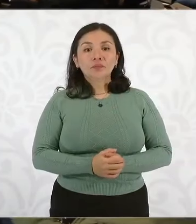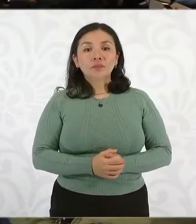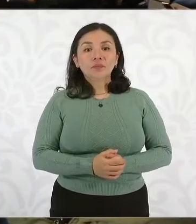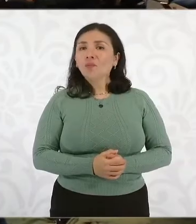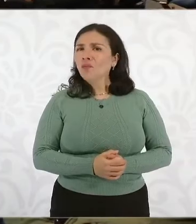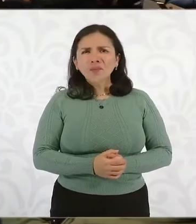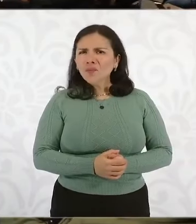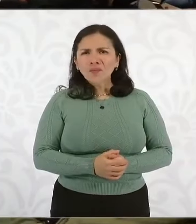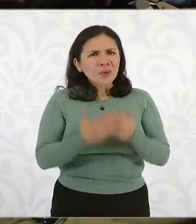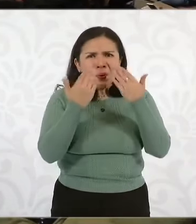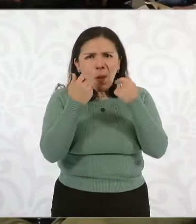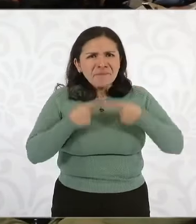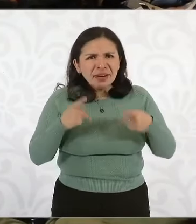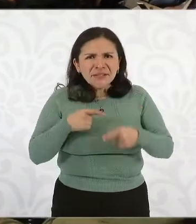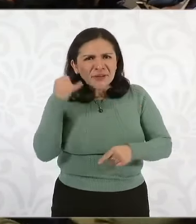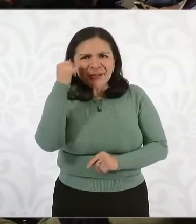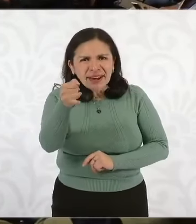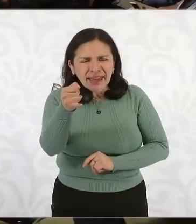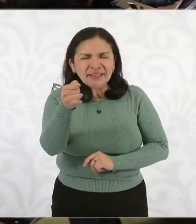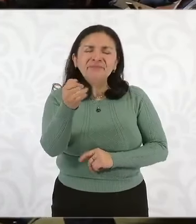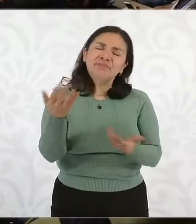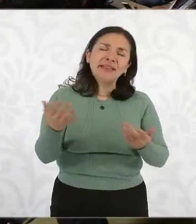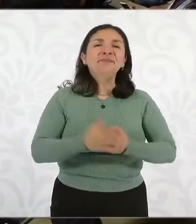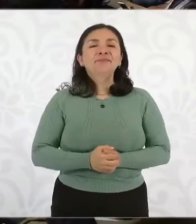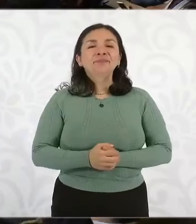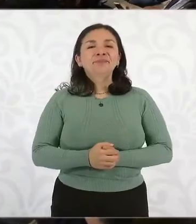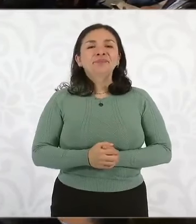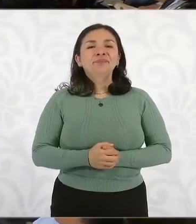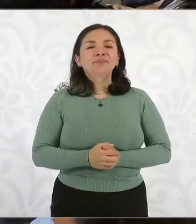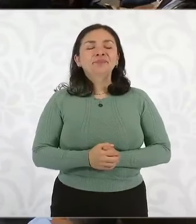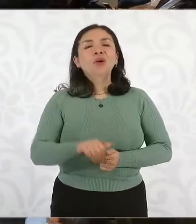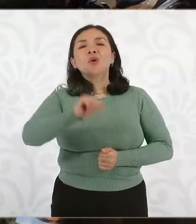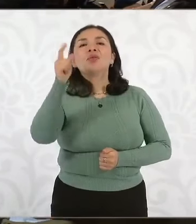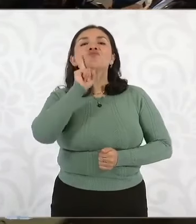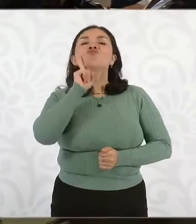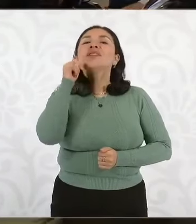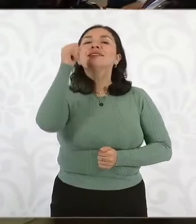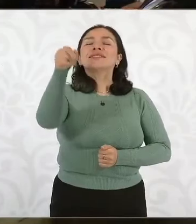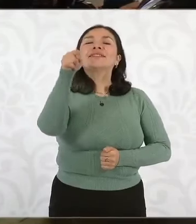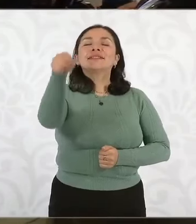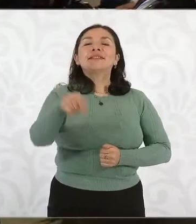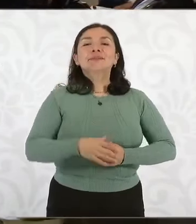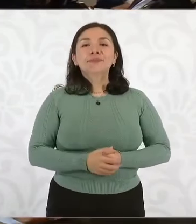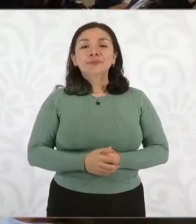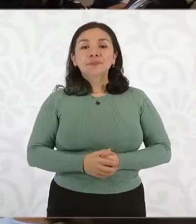¿No? ¿No encontramos quién? Bueno, a ver, la compañera atrás que no ha preguntado ella.